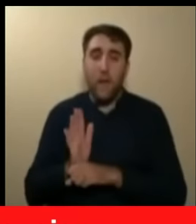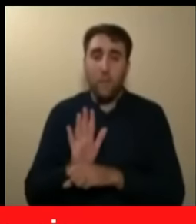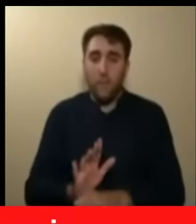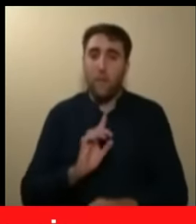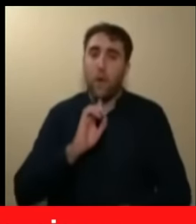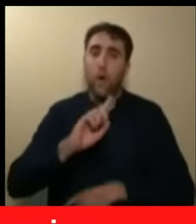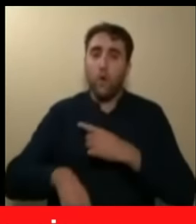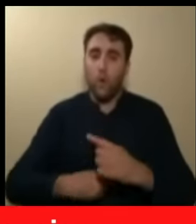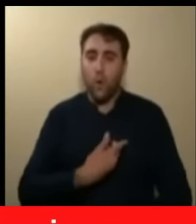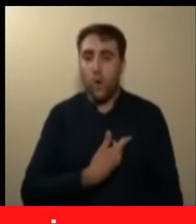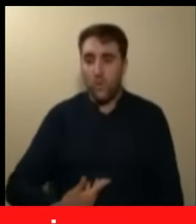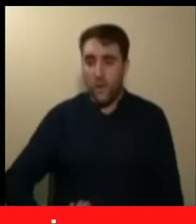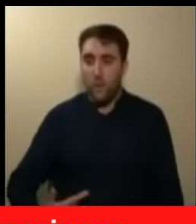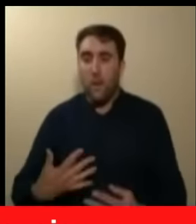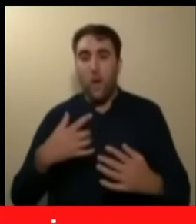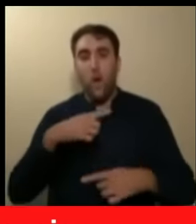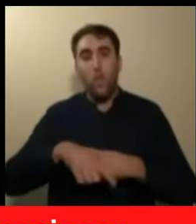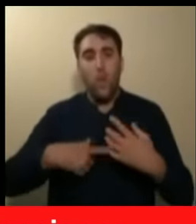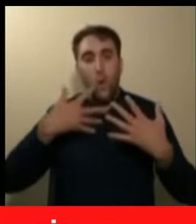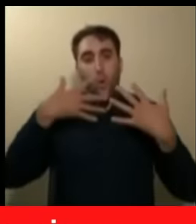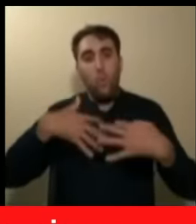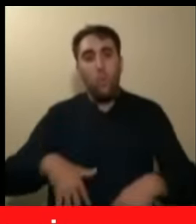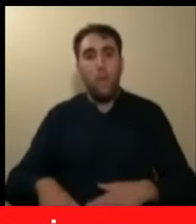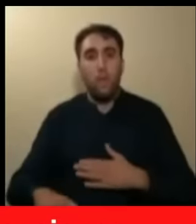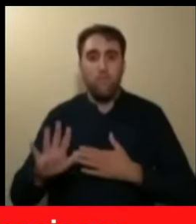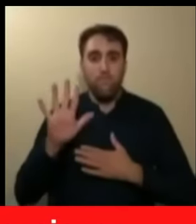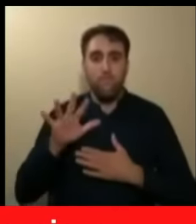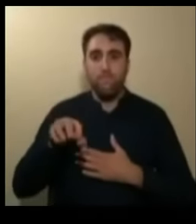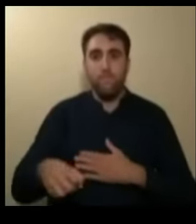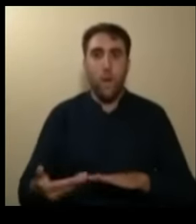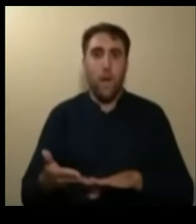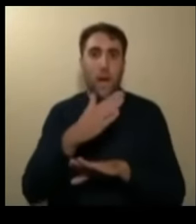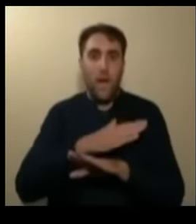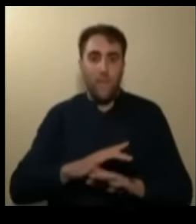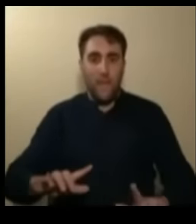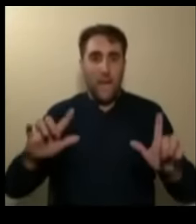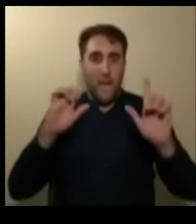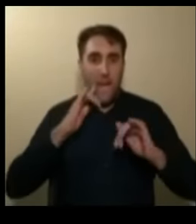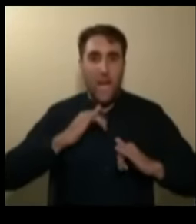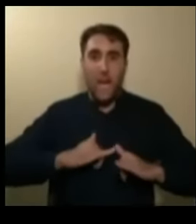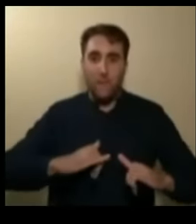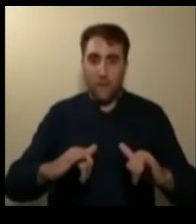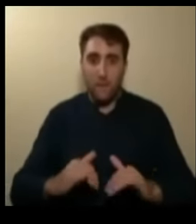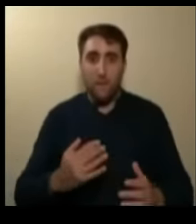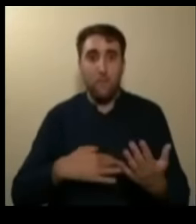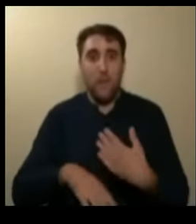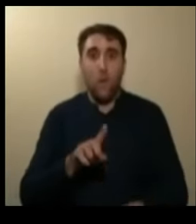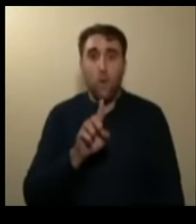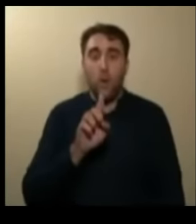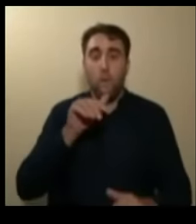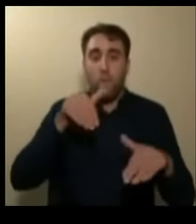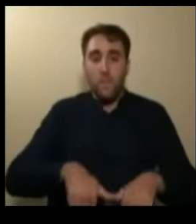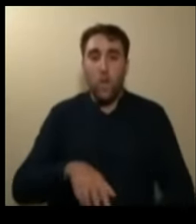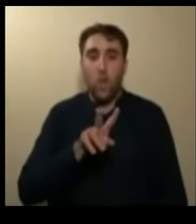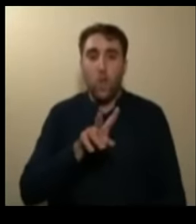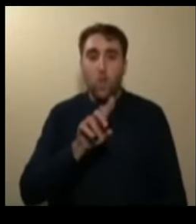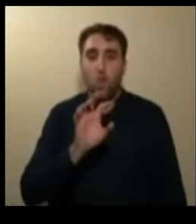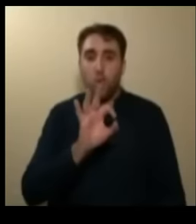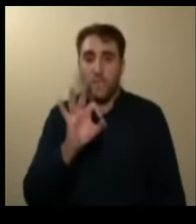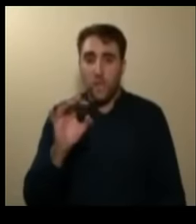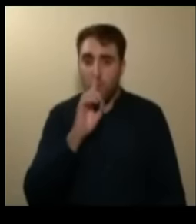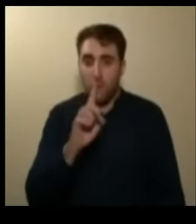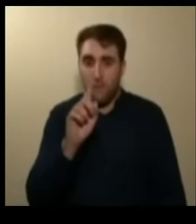gobernando, para seguir cumpliendo con los compromisos preelectorales que asumimos y que más de 1.200.000 uruguayos acompañaron con